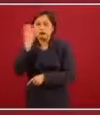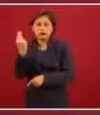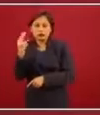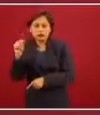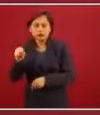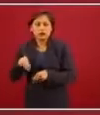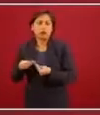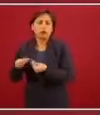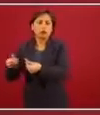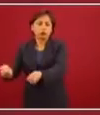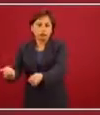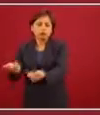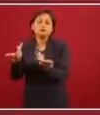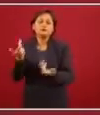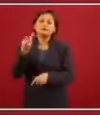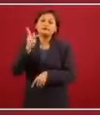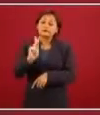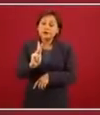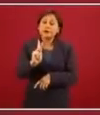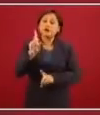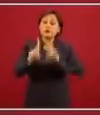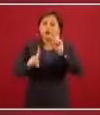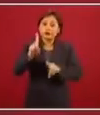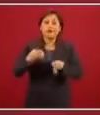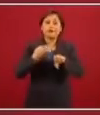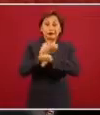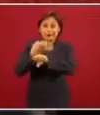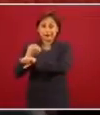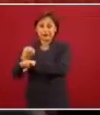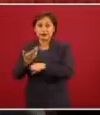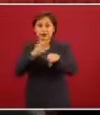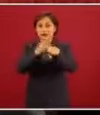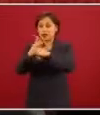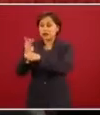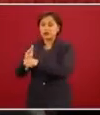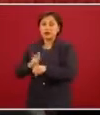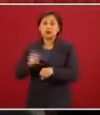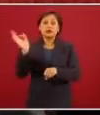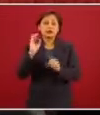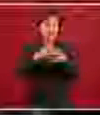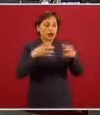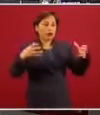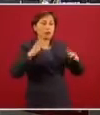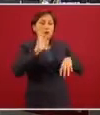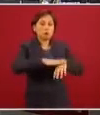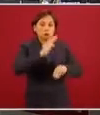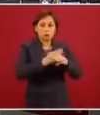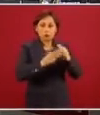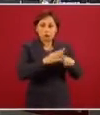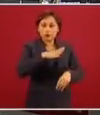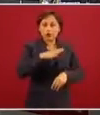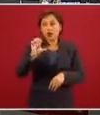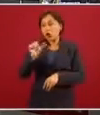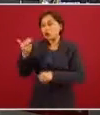varía de acuerdo a la necesidad, pues se pueden agotar temporalmente en un hospital en concreto. Entonces, no, les